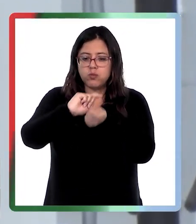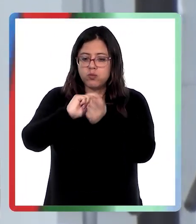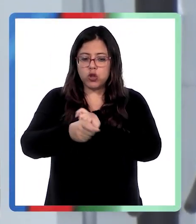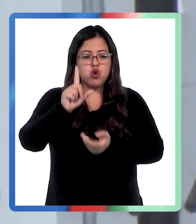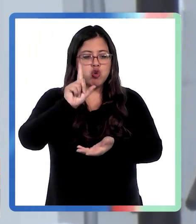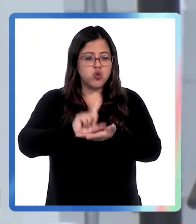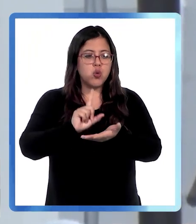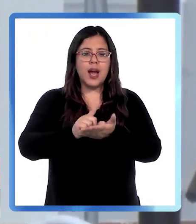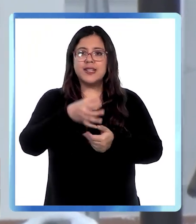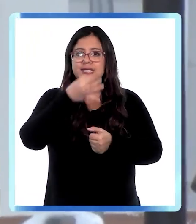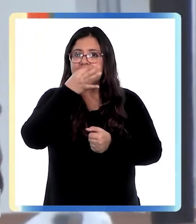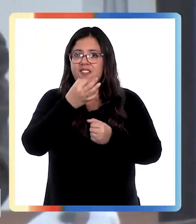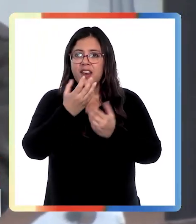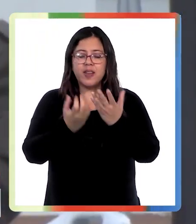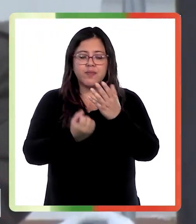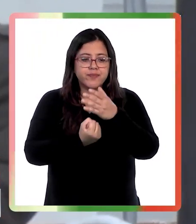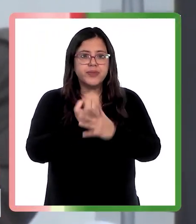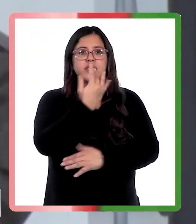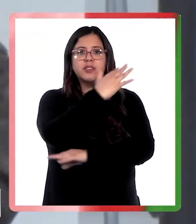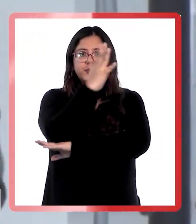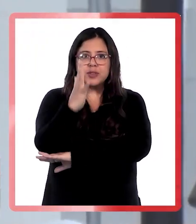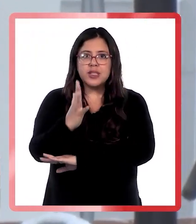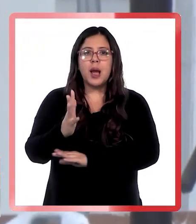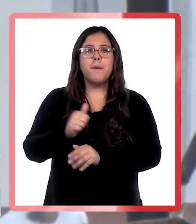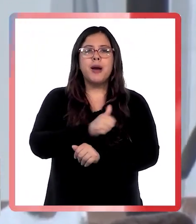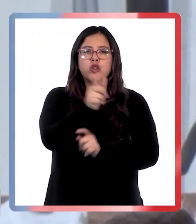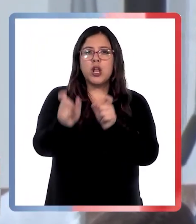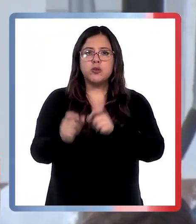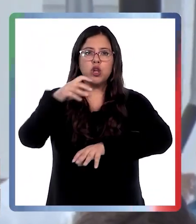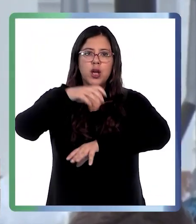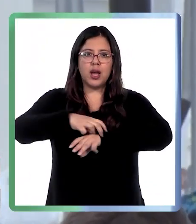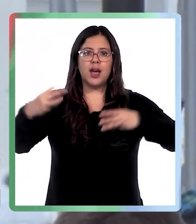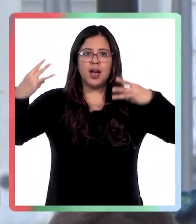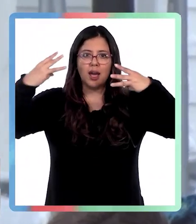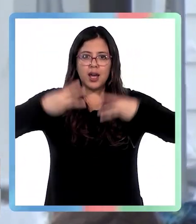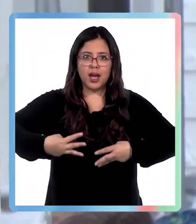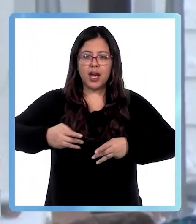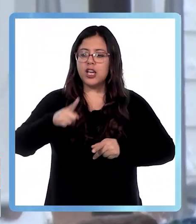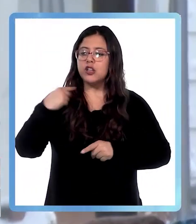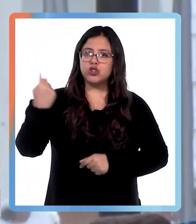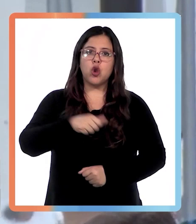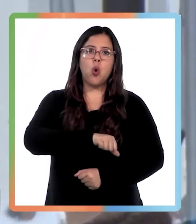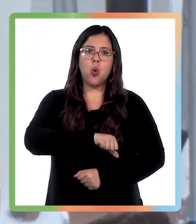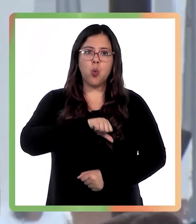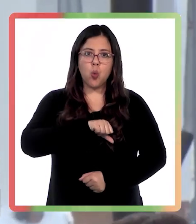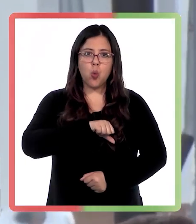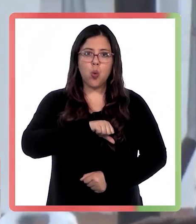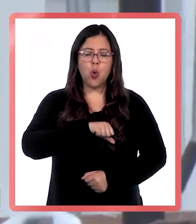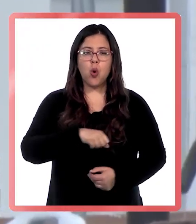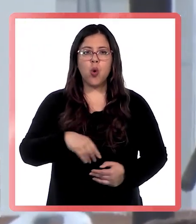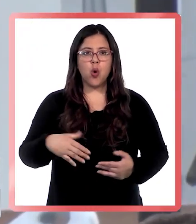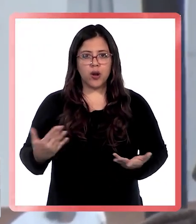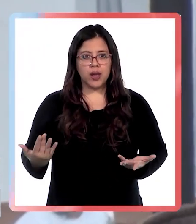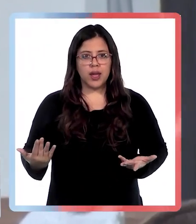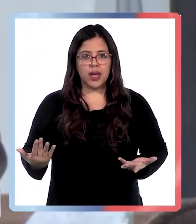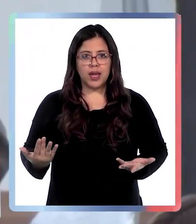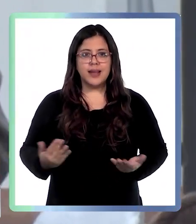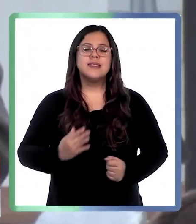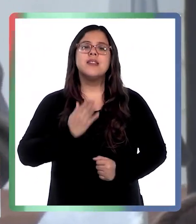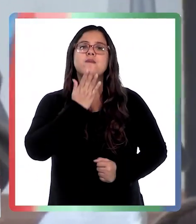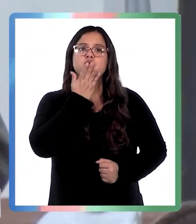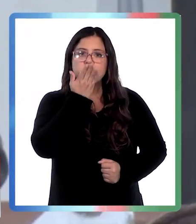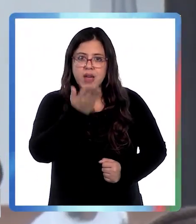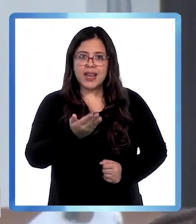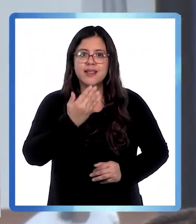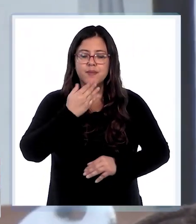la ciudad para todos los habitantes de la región de Magallanes y que sea nuestro propio Central Park que estemos orgullosos de nuestra